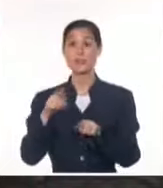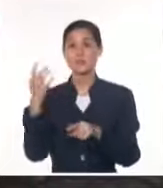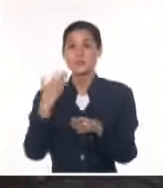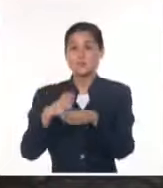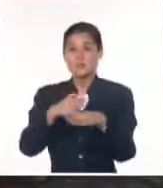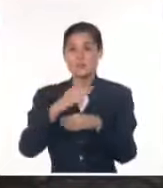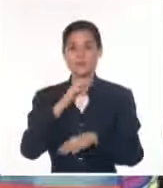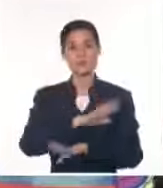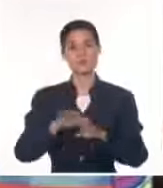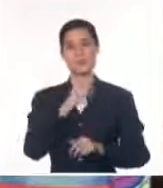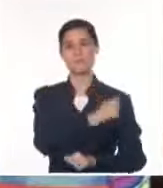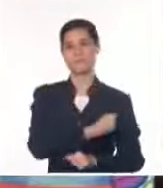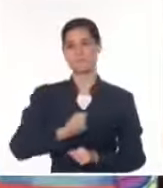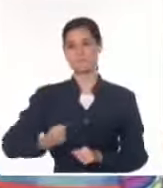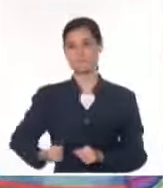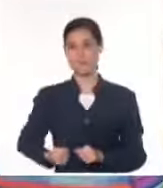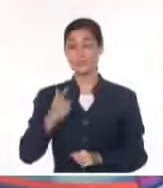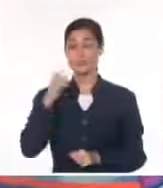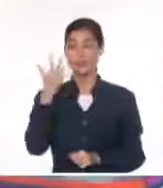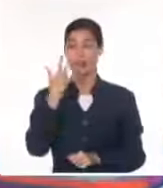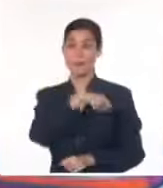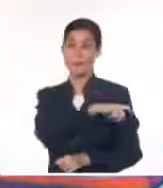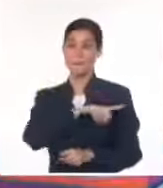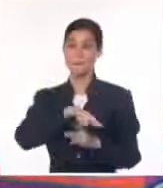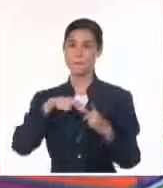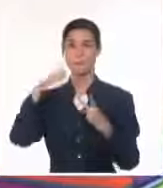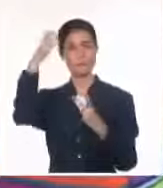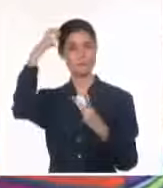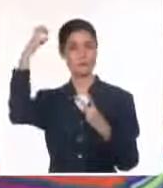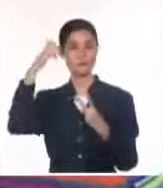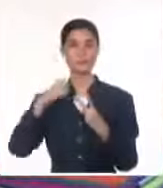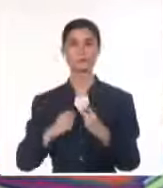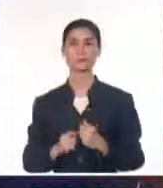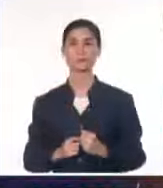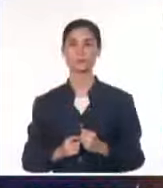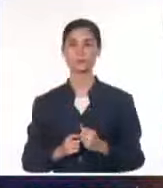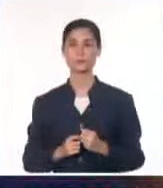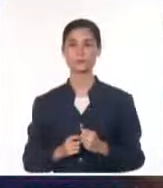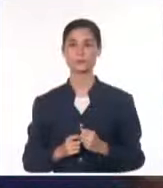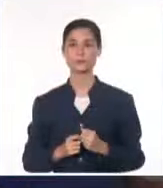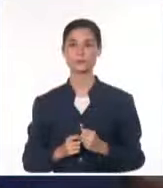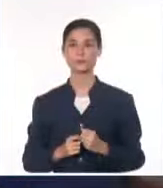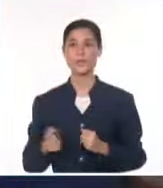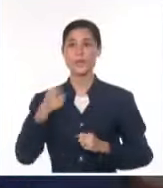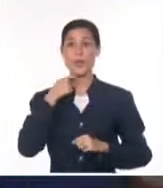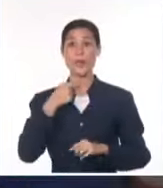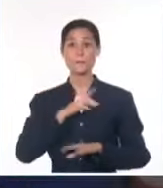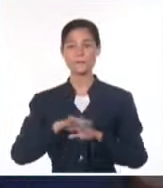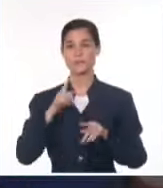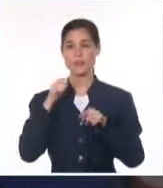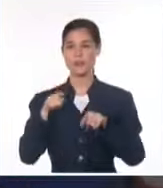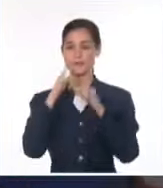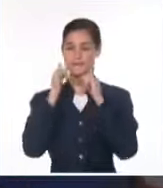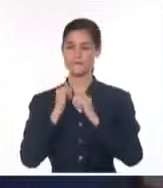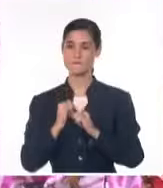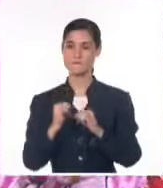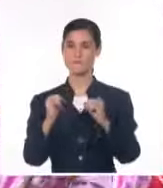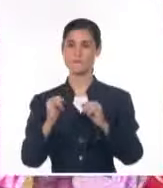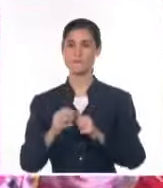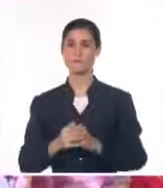Estado cubanos con el bienestar de su pueblo. Con la colaboración del Sistema Informativo de la Televisión en Granma,